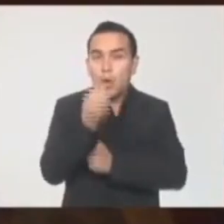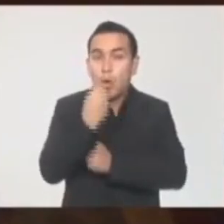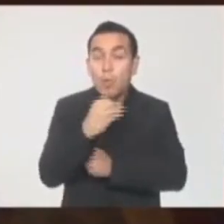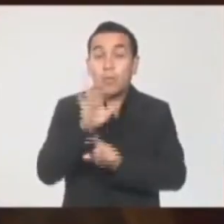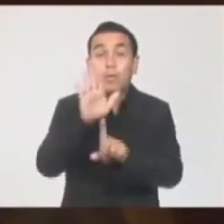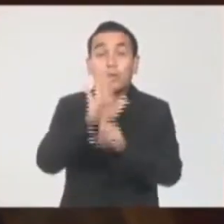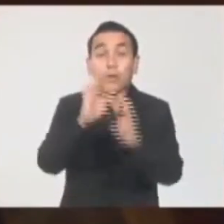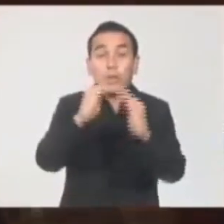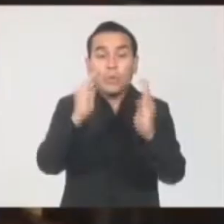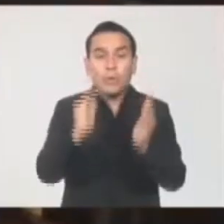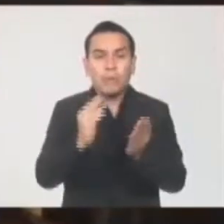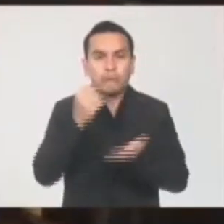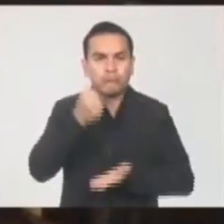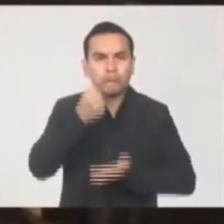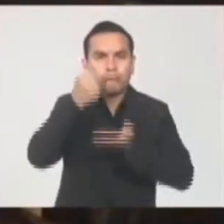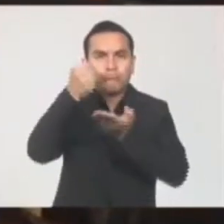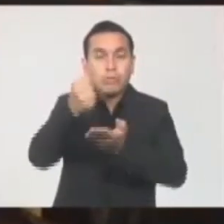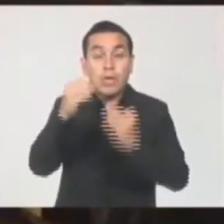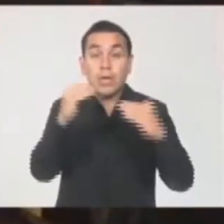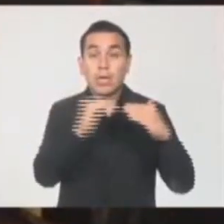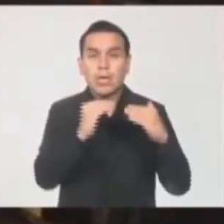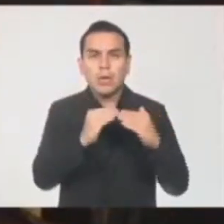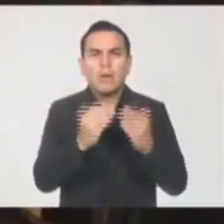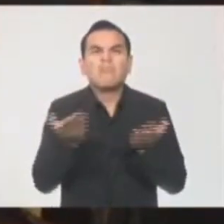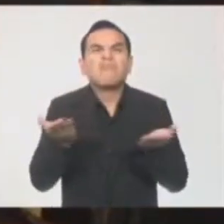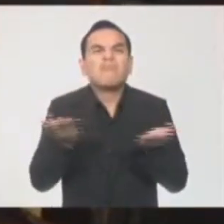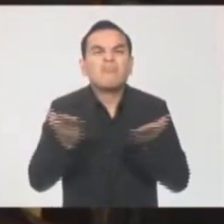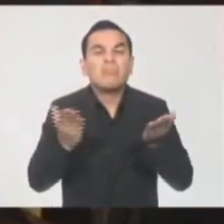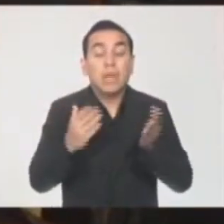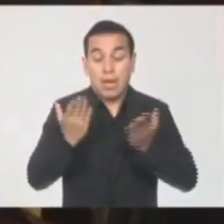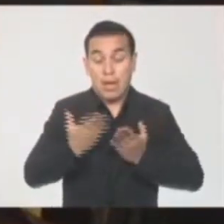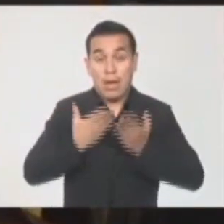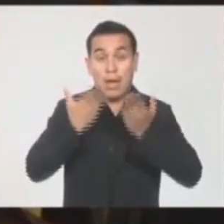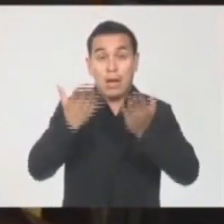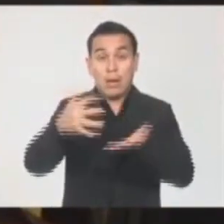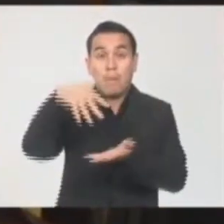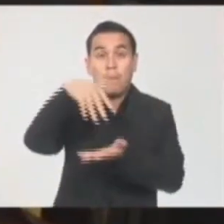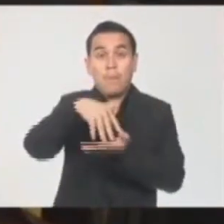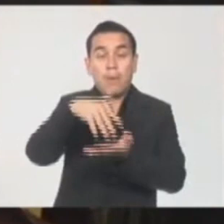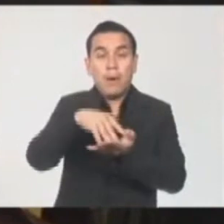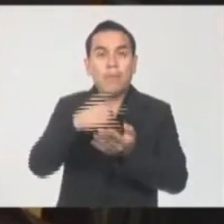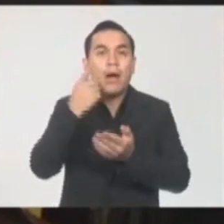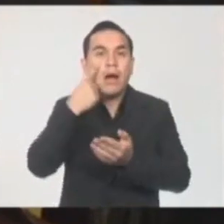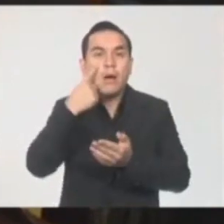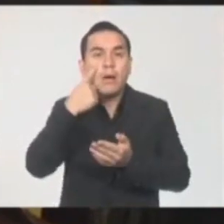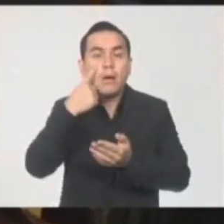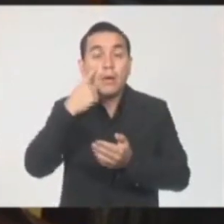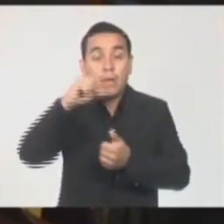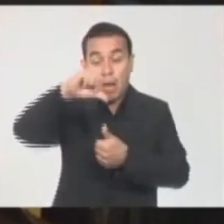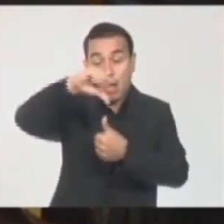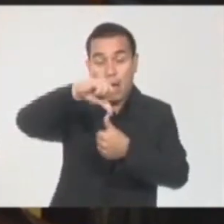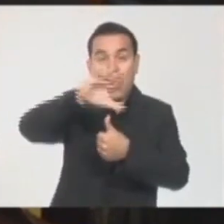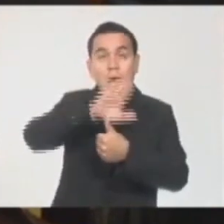mesa. Y además de eso, que pudiéramos ayudar a nuestros pueblos hermanos de Centroamérica.